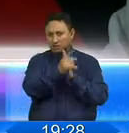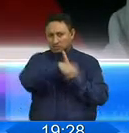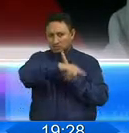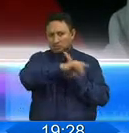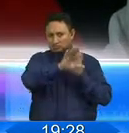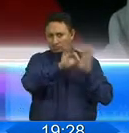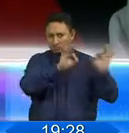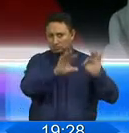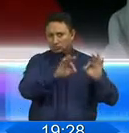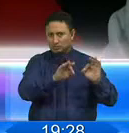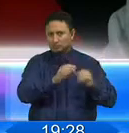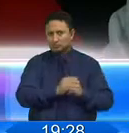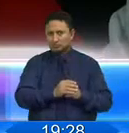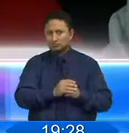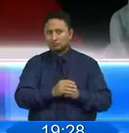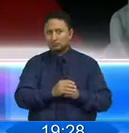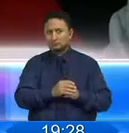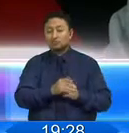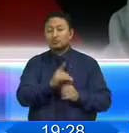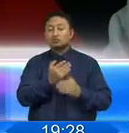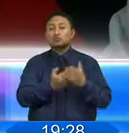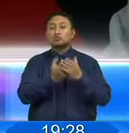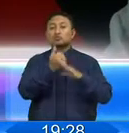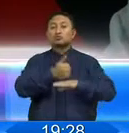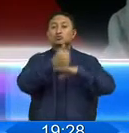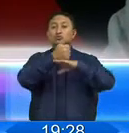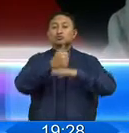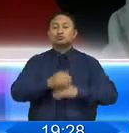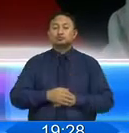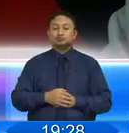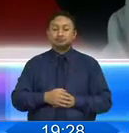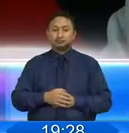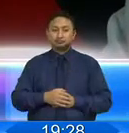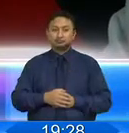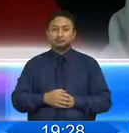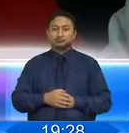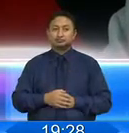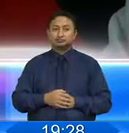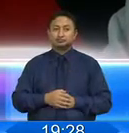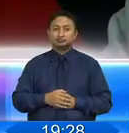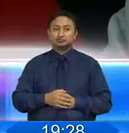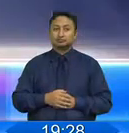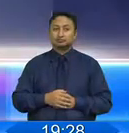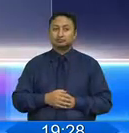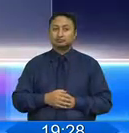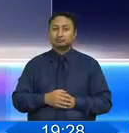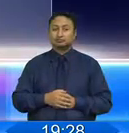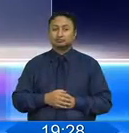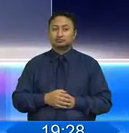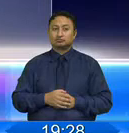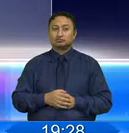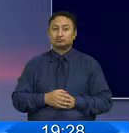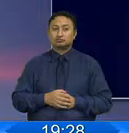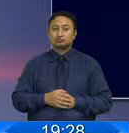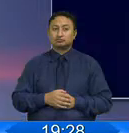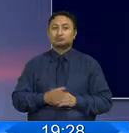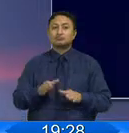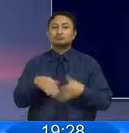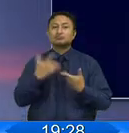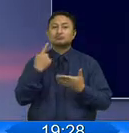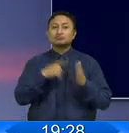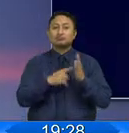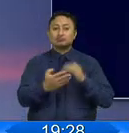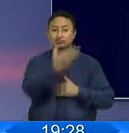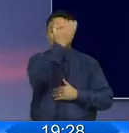serán designados para el cargo para que sea presentado su candidatura. Las impugnaciones se presentaron